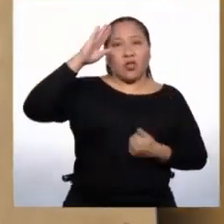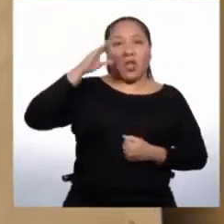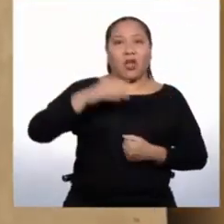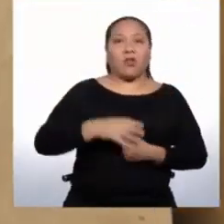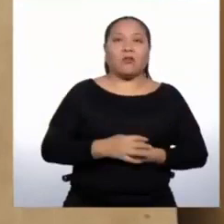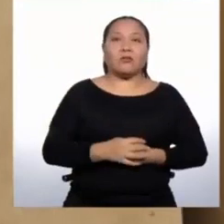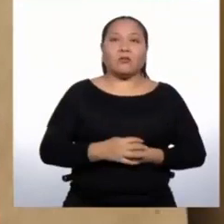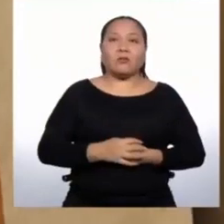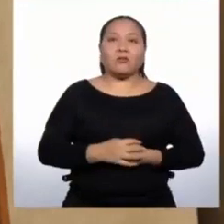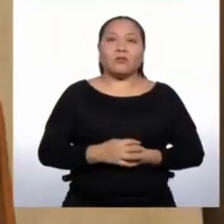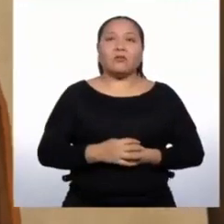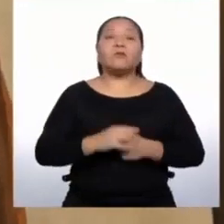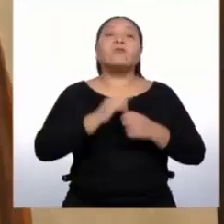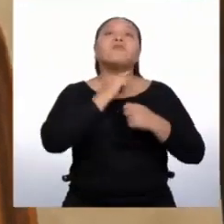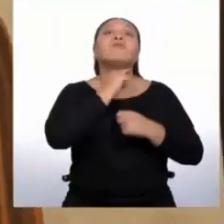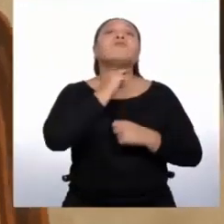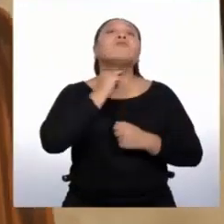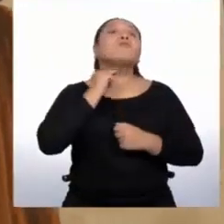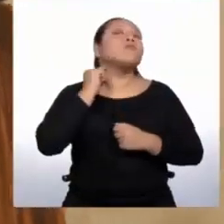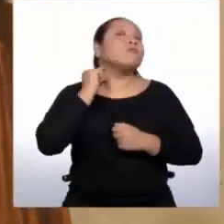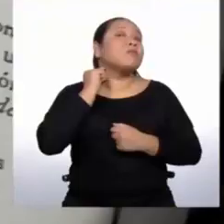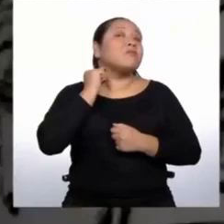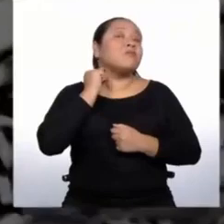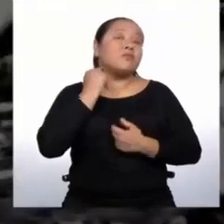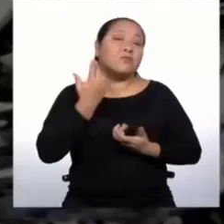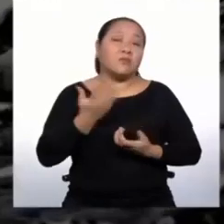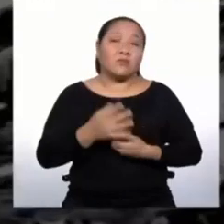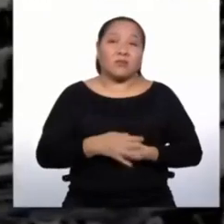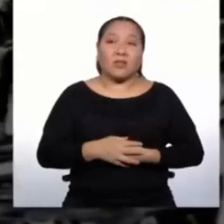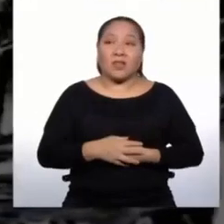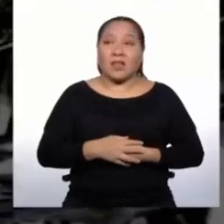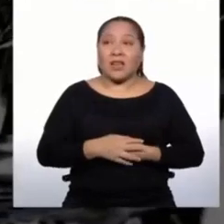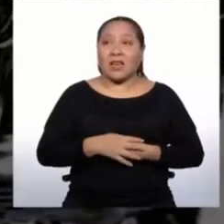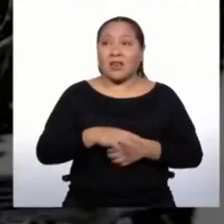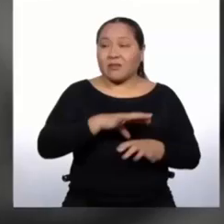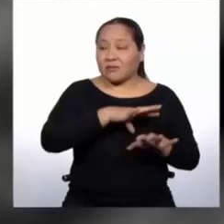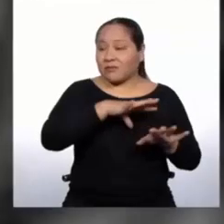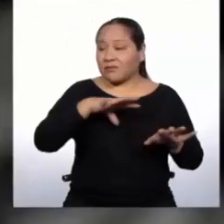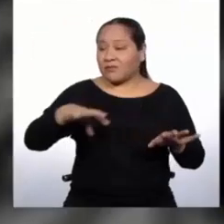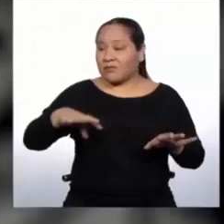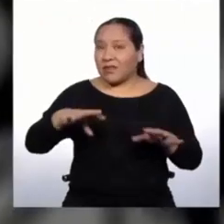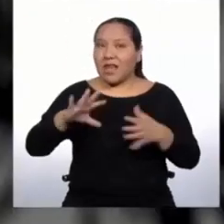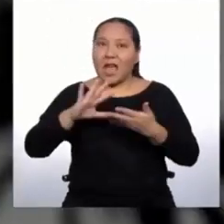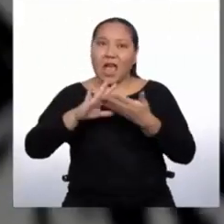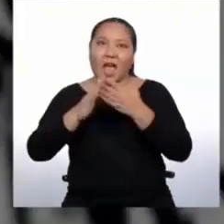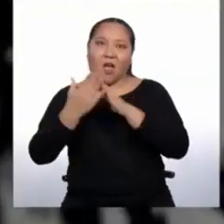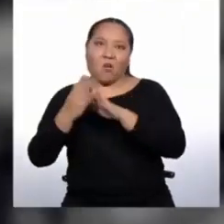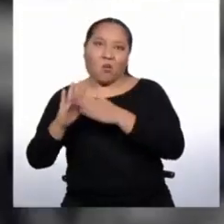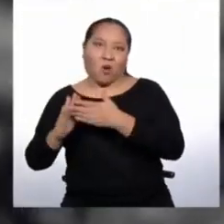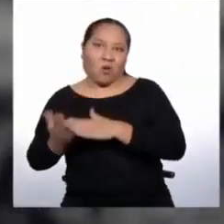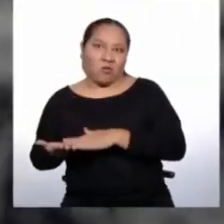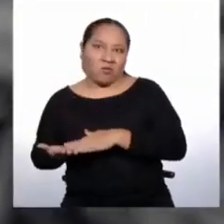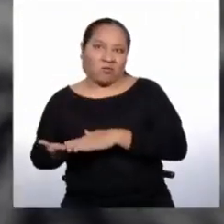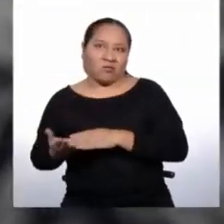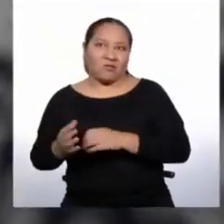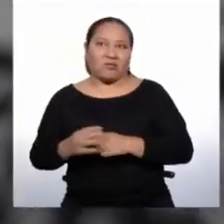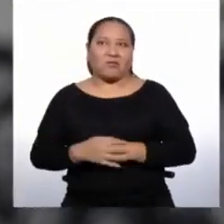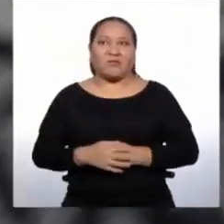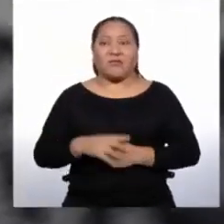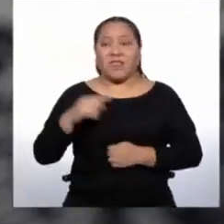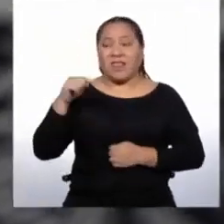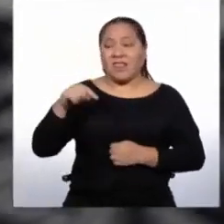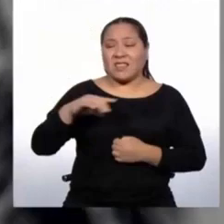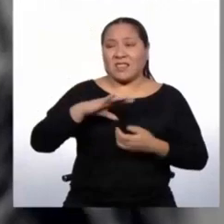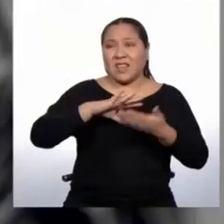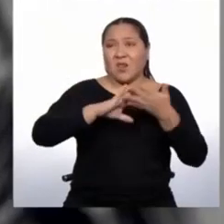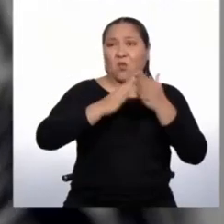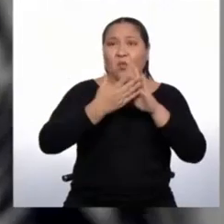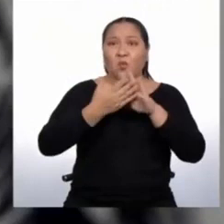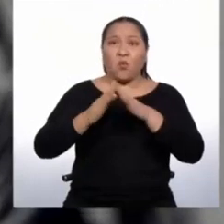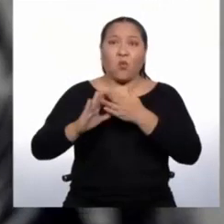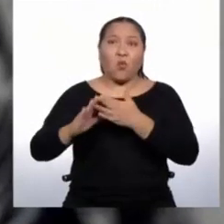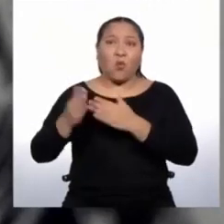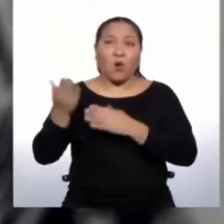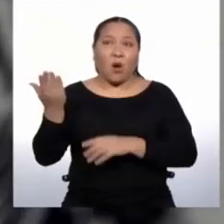curas y por otro lado el pueblo. El pueblo